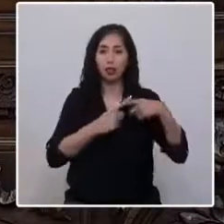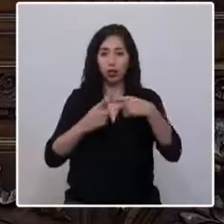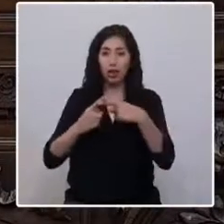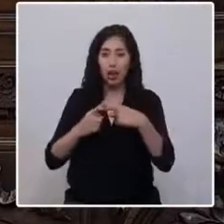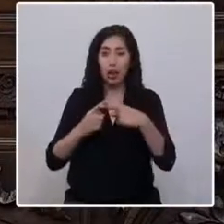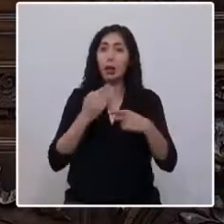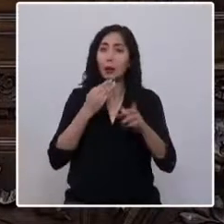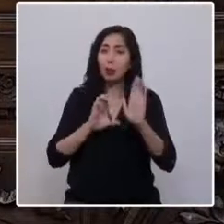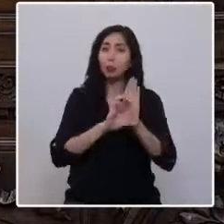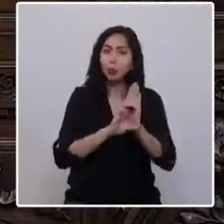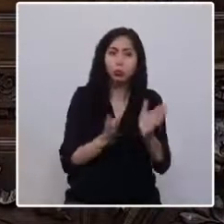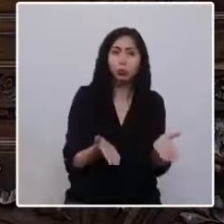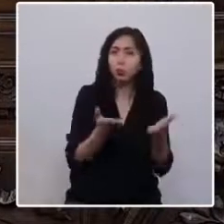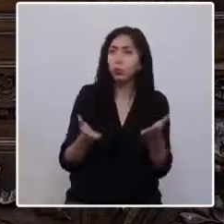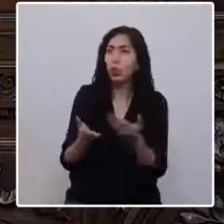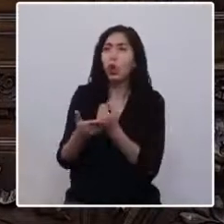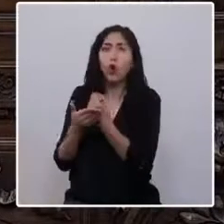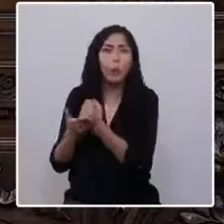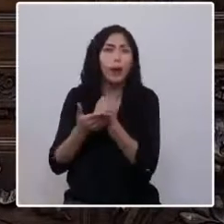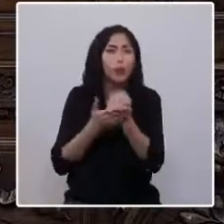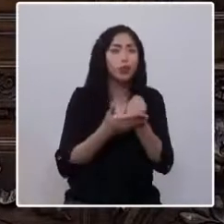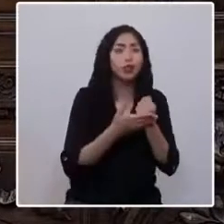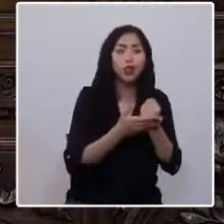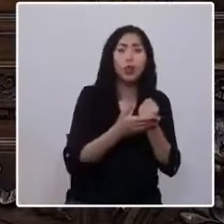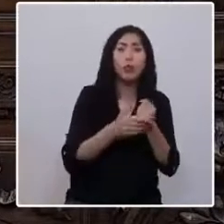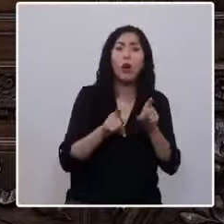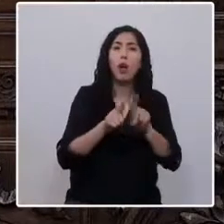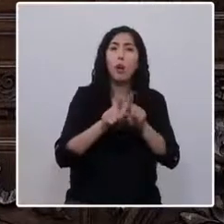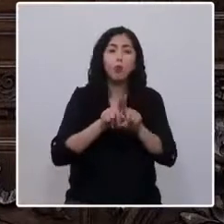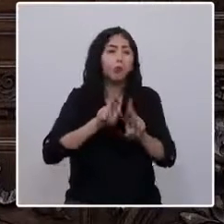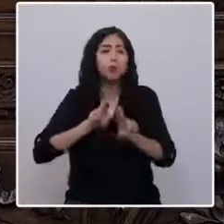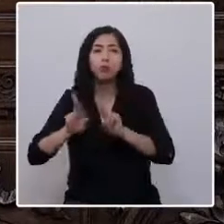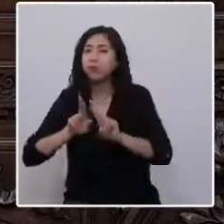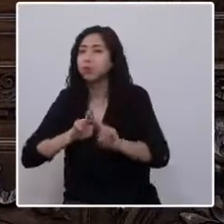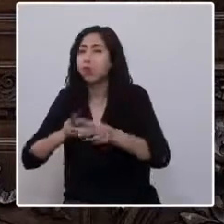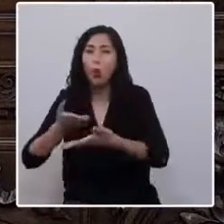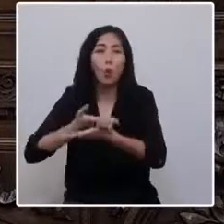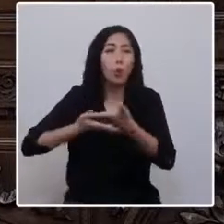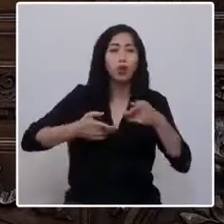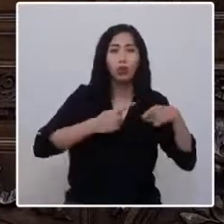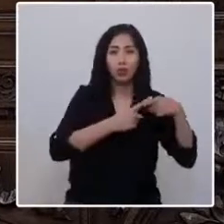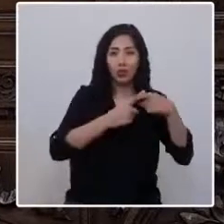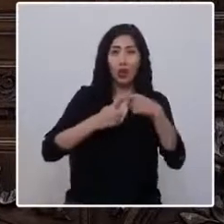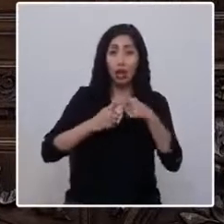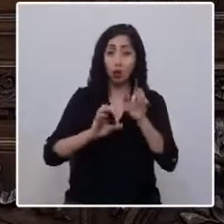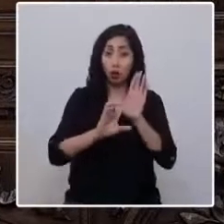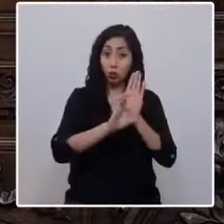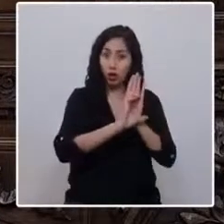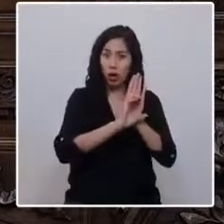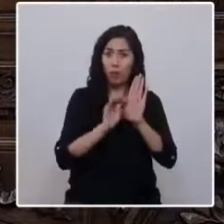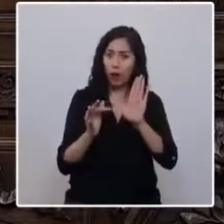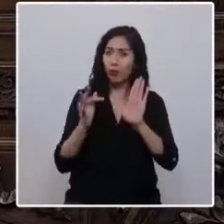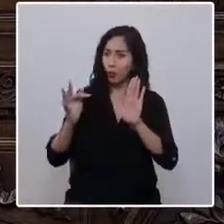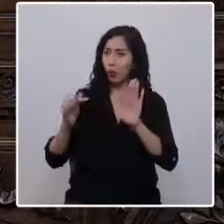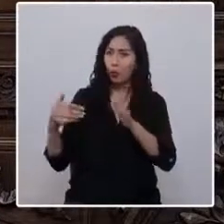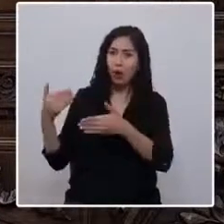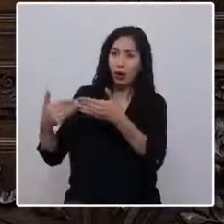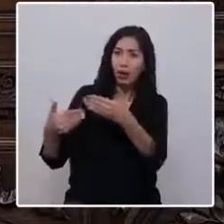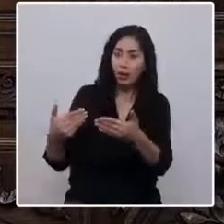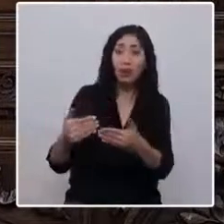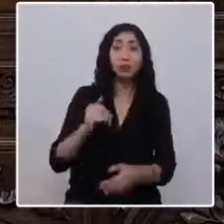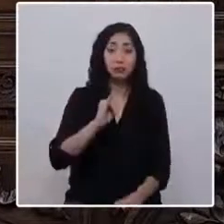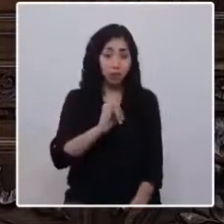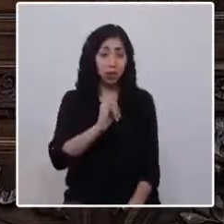la cooperación como energía dinamizadora de nuestras relaciones sociales. Una Constitución para futuras generaciones, sí, pero